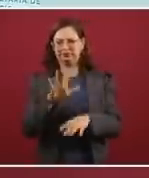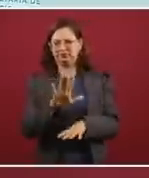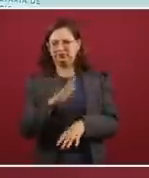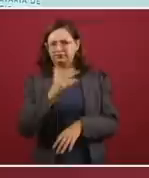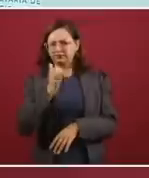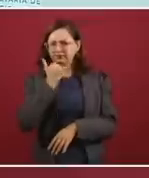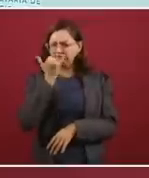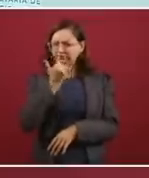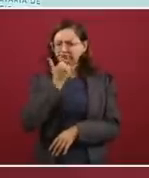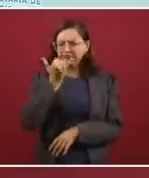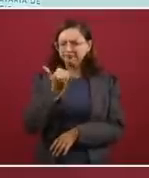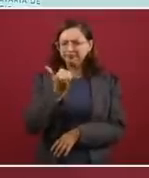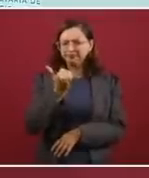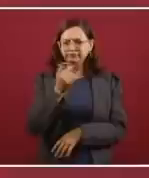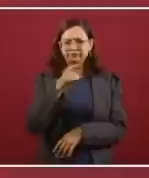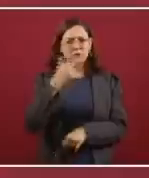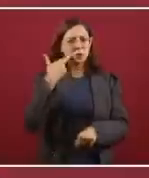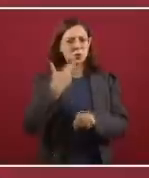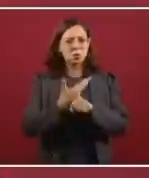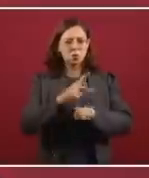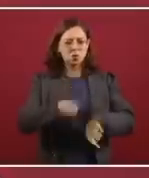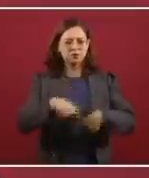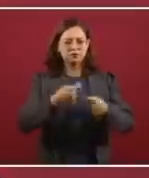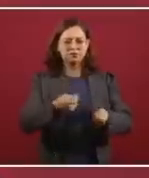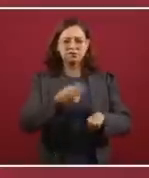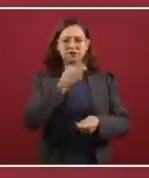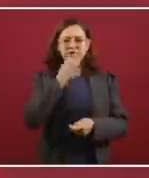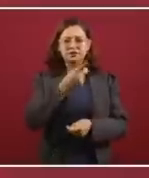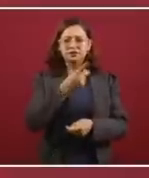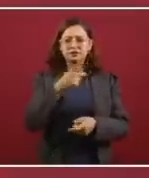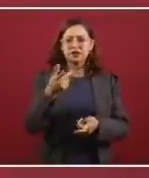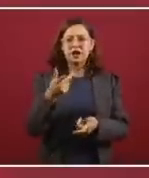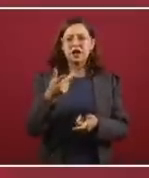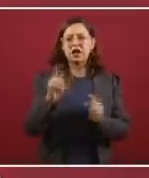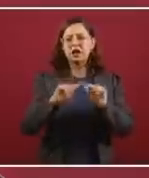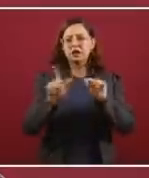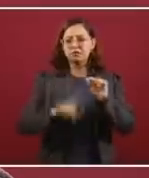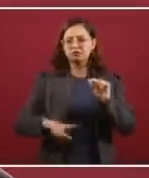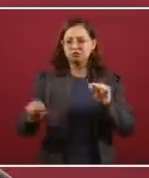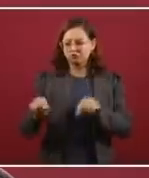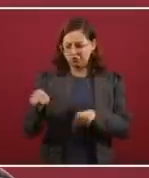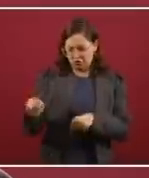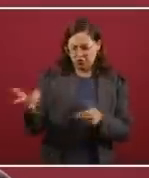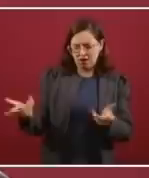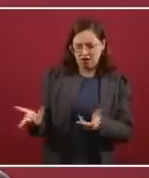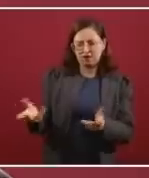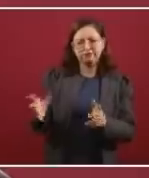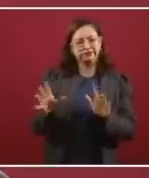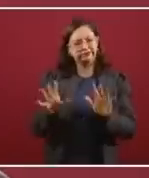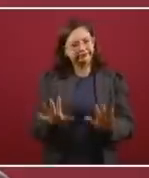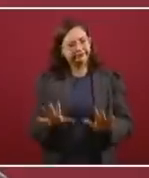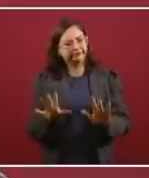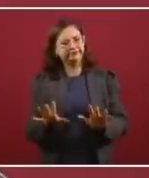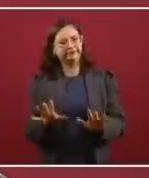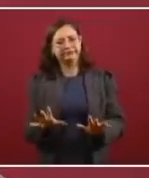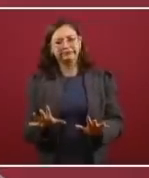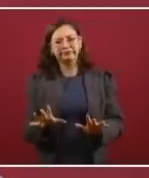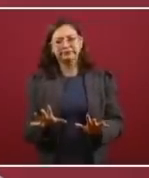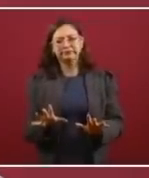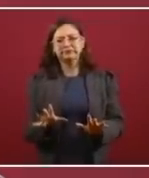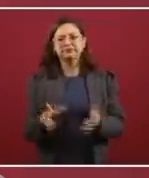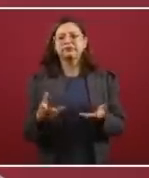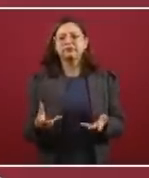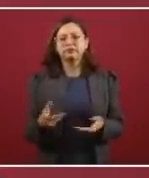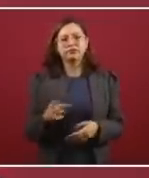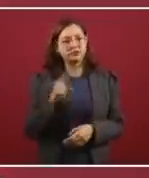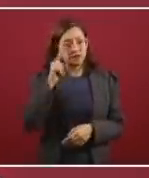y que el encargado que decía que México tiene que hacer más. Bueno, nosotros lo que decimos es, ustedes tienen que hacer lo